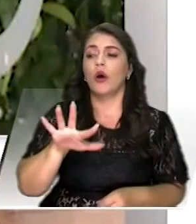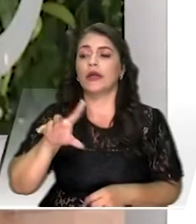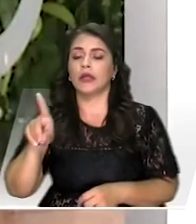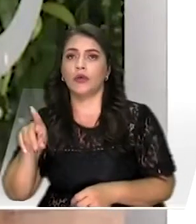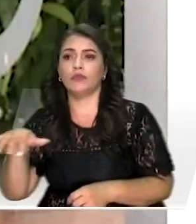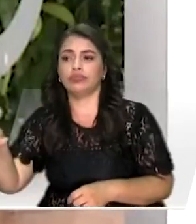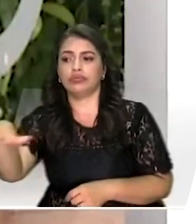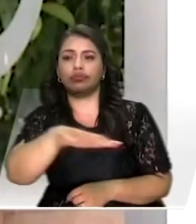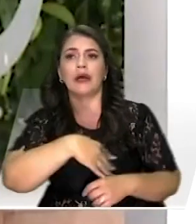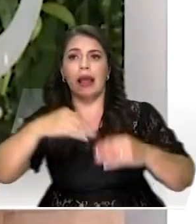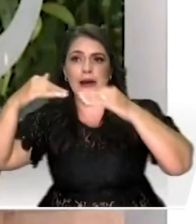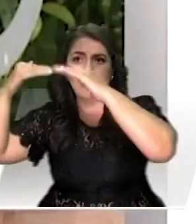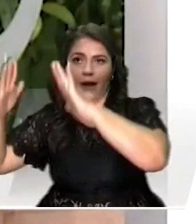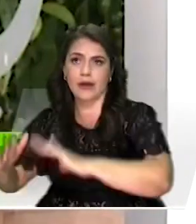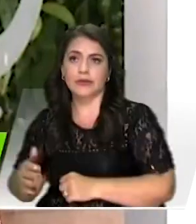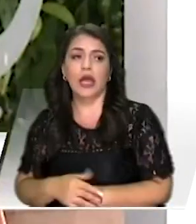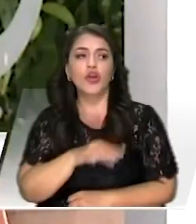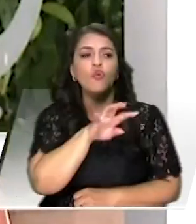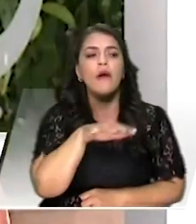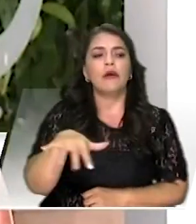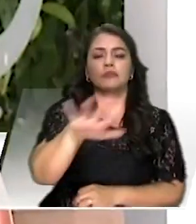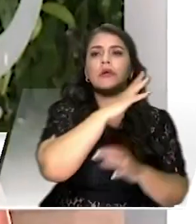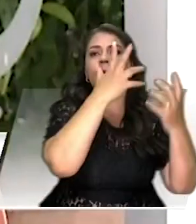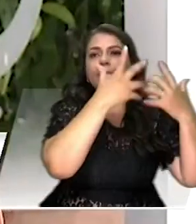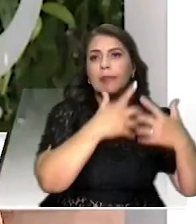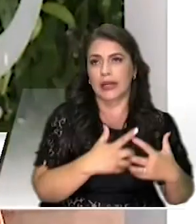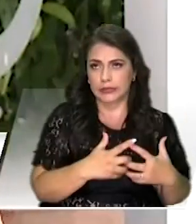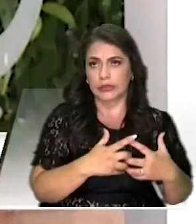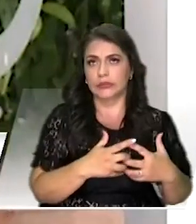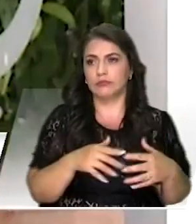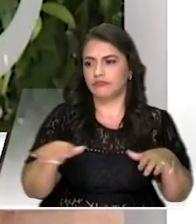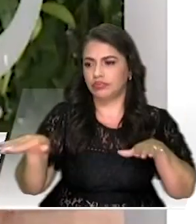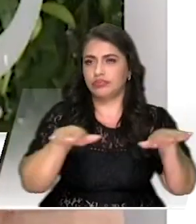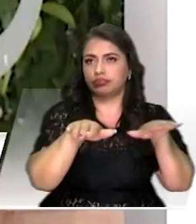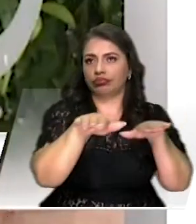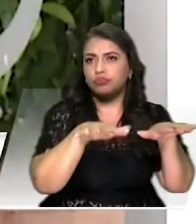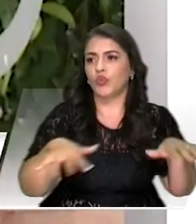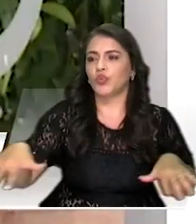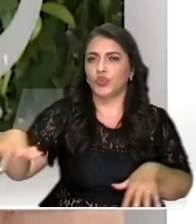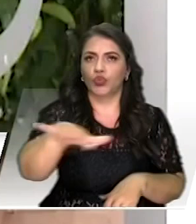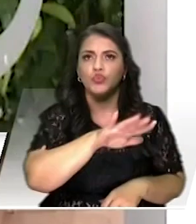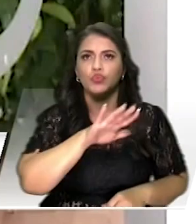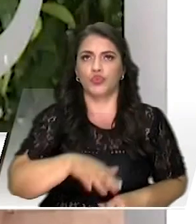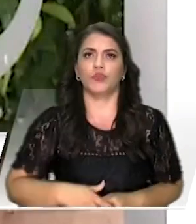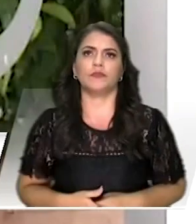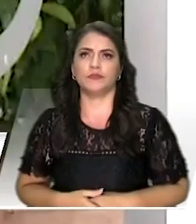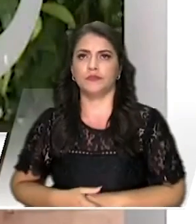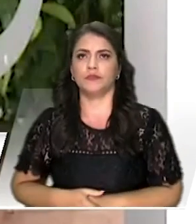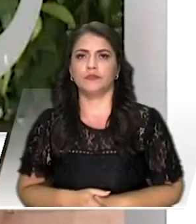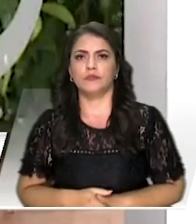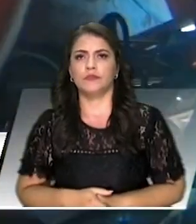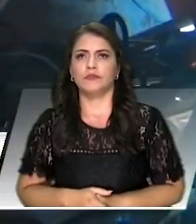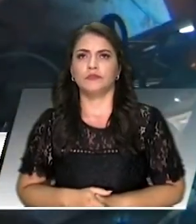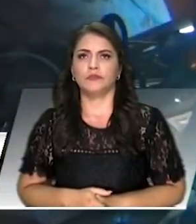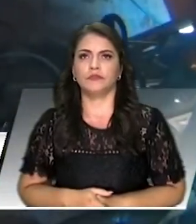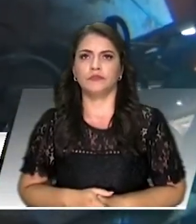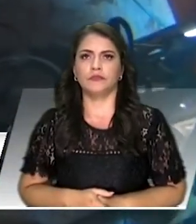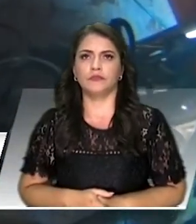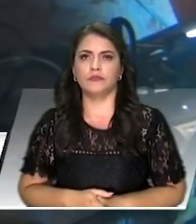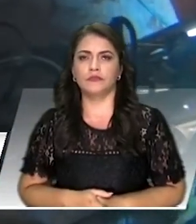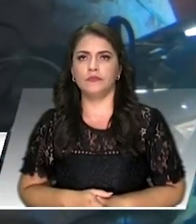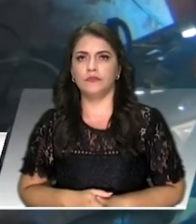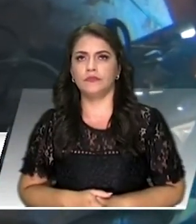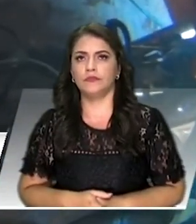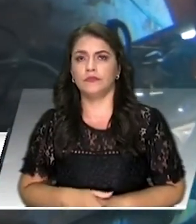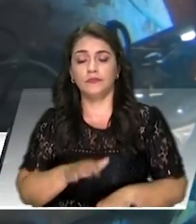sectores residenciales, 9 rutas de carro tanque para los sectores industriales y comerciales y de salud. No